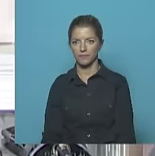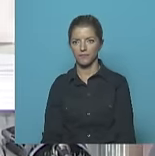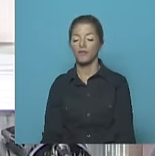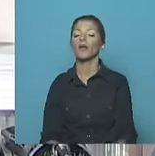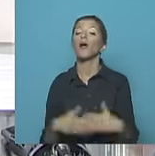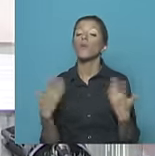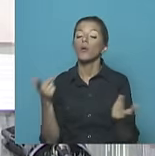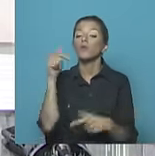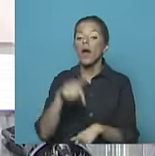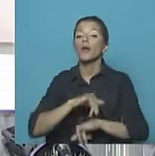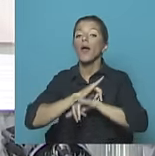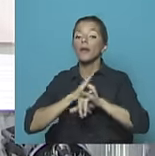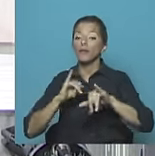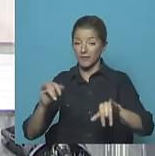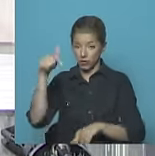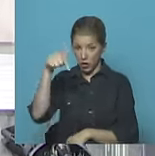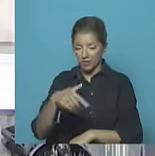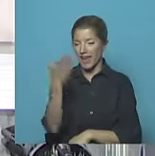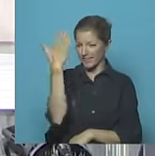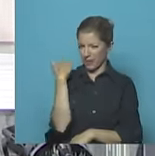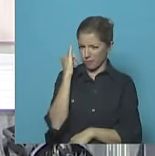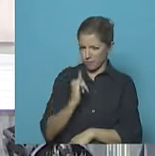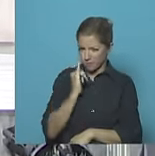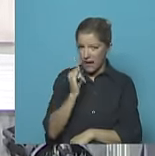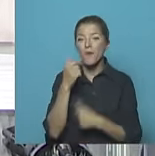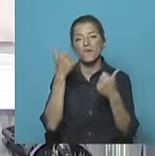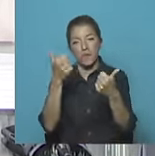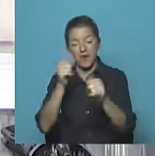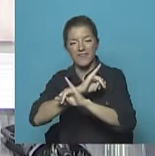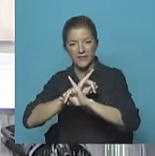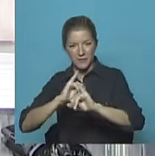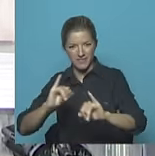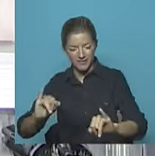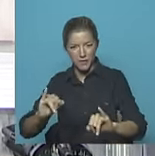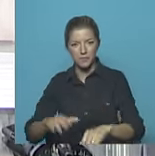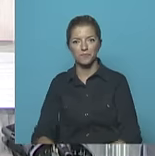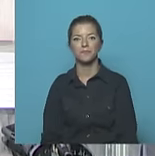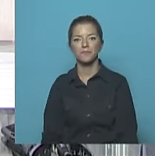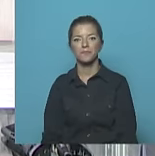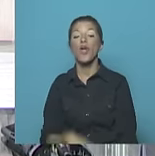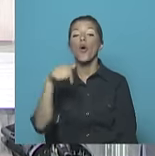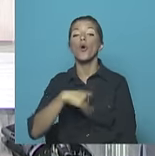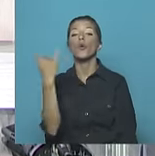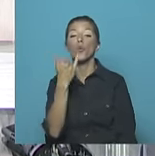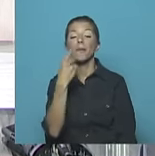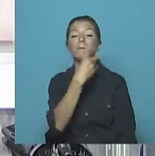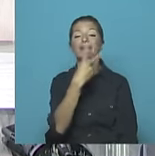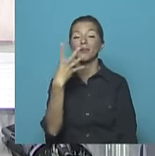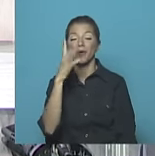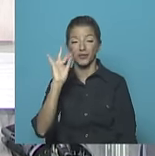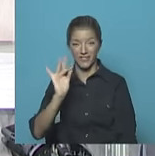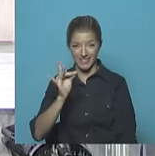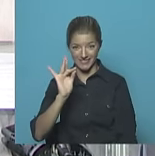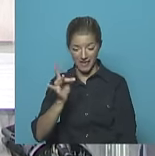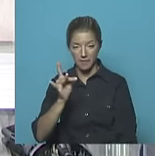Bueno, vamos a una de las noticias del día, se lo habíamos adelantado, la muy buena noticia de este jueves, de este 24 de diciembre, tiene que ver